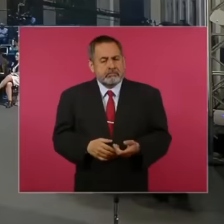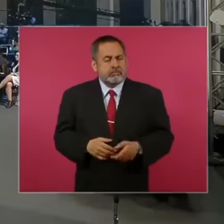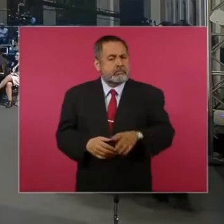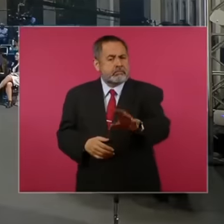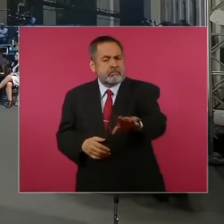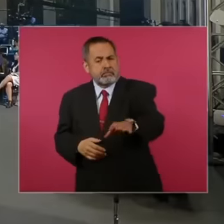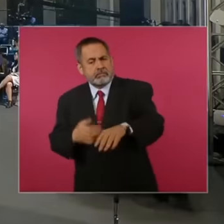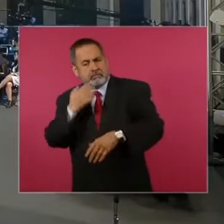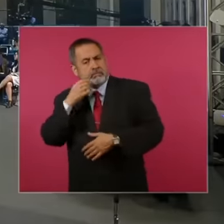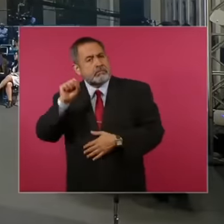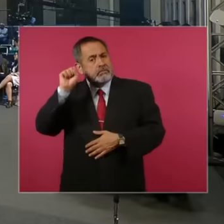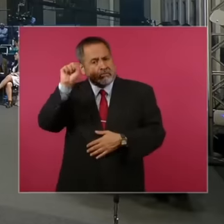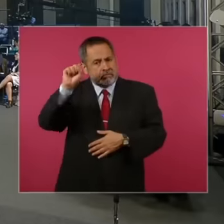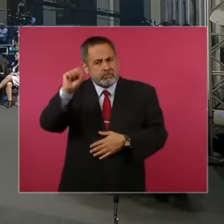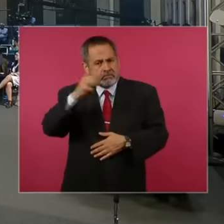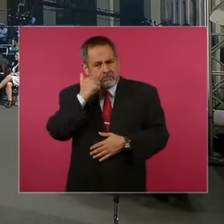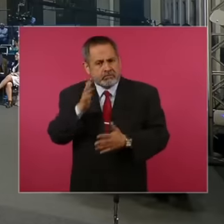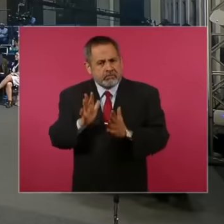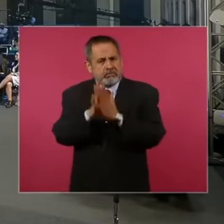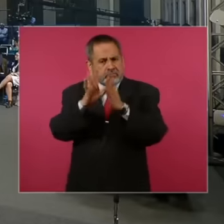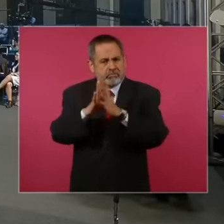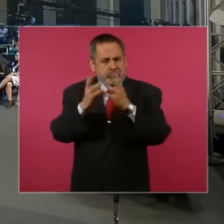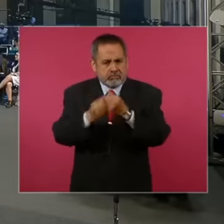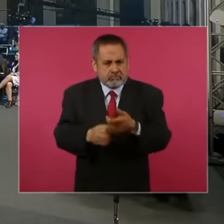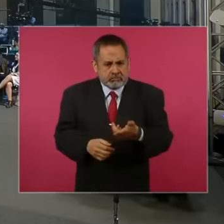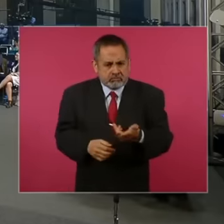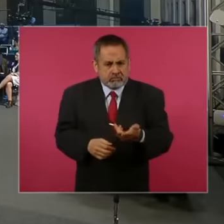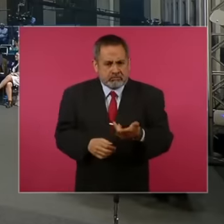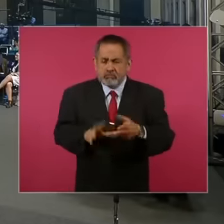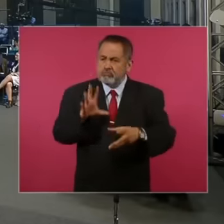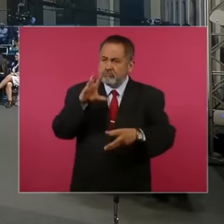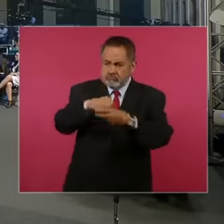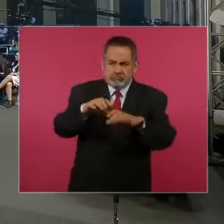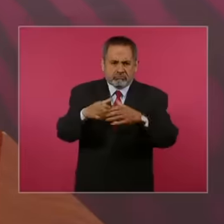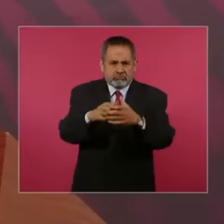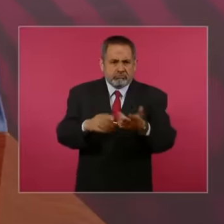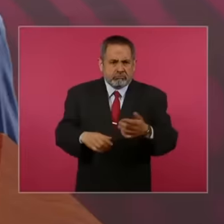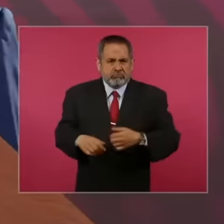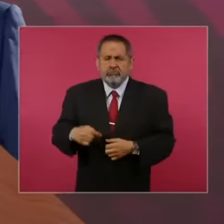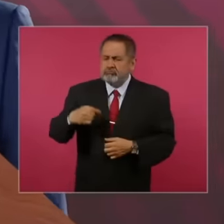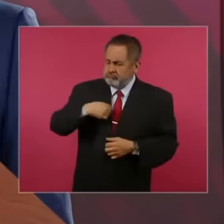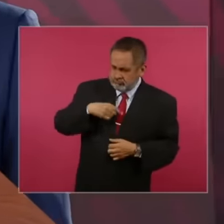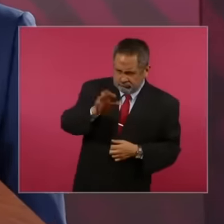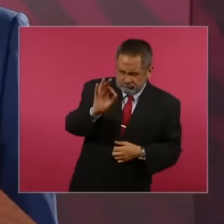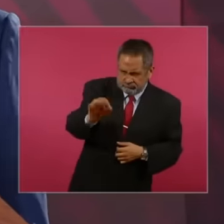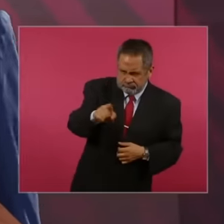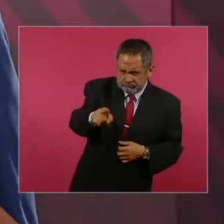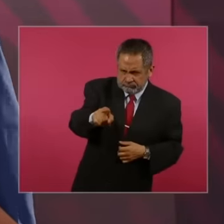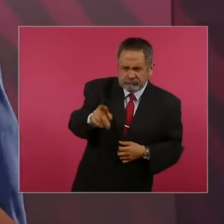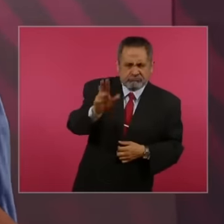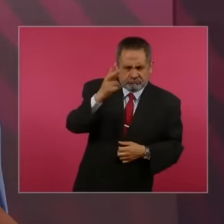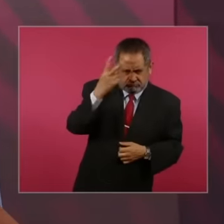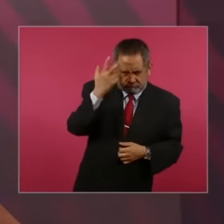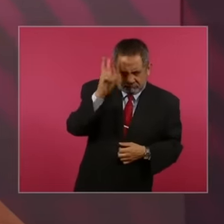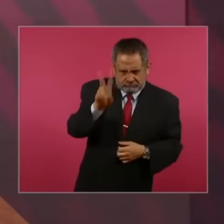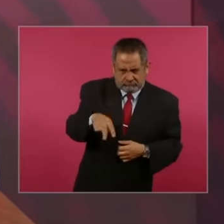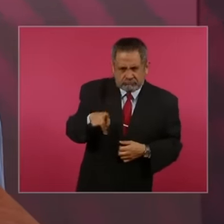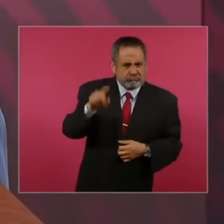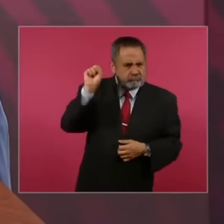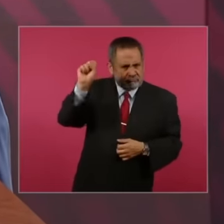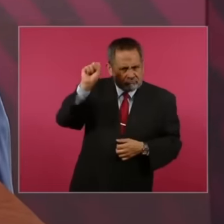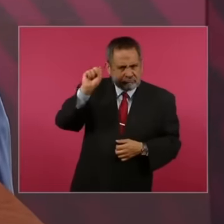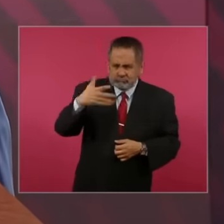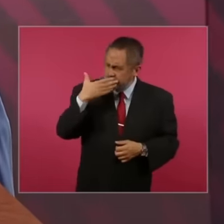el sindicato quiere participar en esto. Sí, yo celebro. Están preocupados y quieren estar en esto. Yo celebro esa actitud del